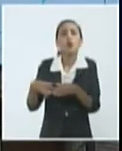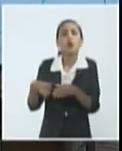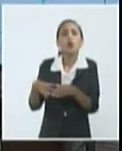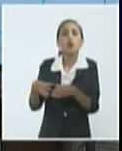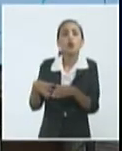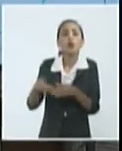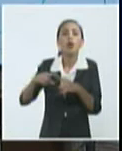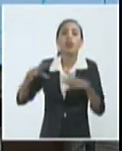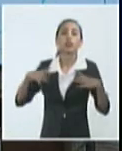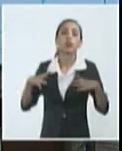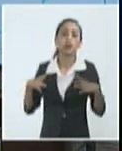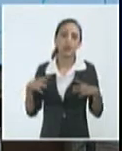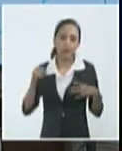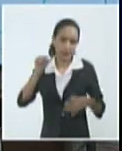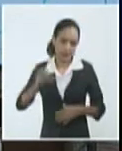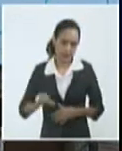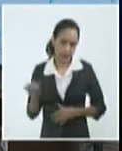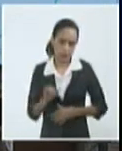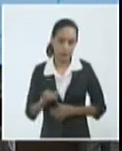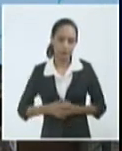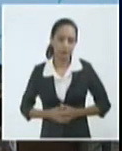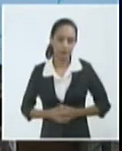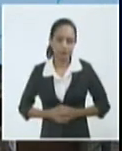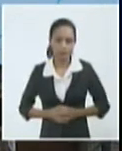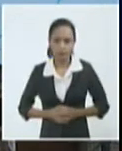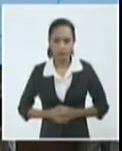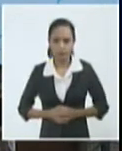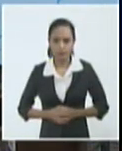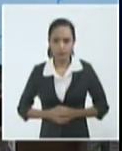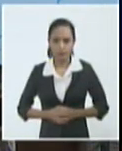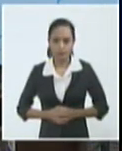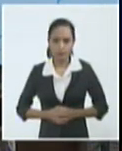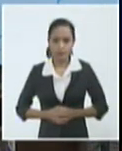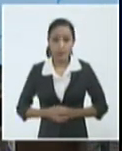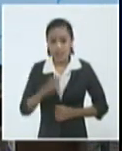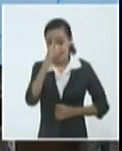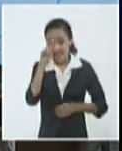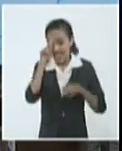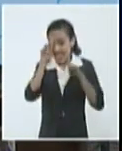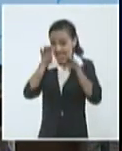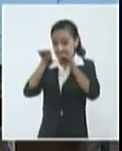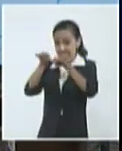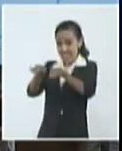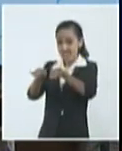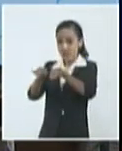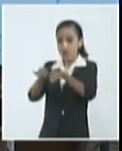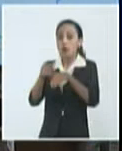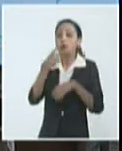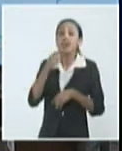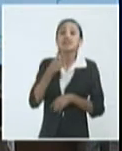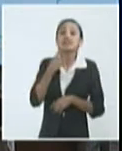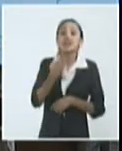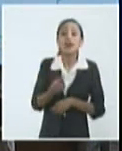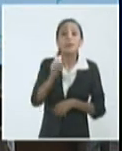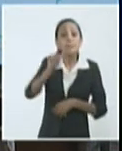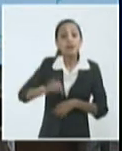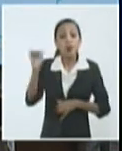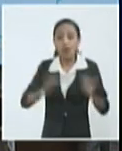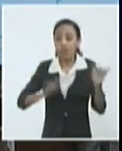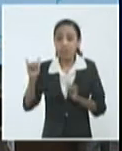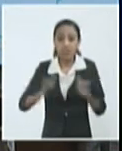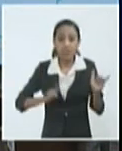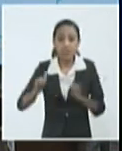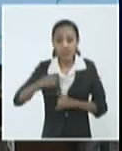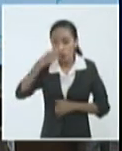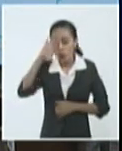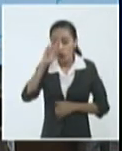turistas. La magnitud de los ingresos de personas al país en esos momentos no nos permitía ubicarlos a